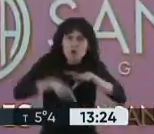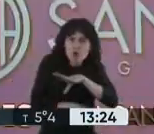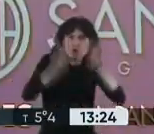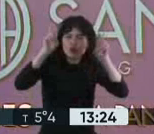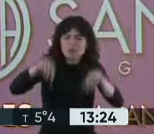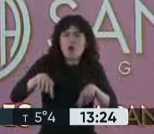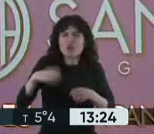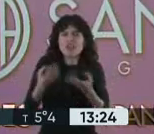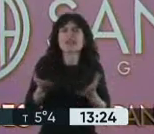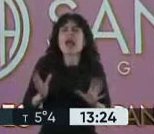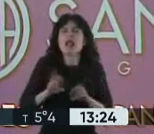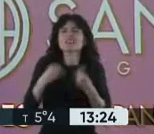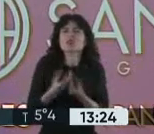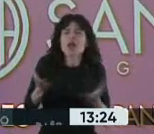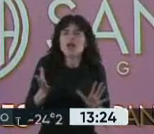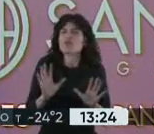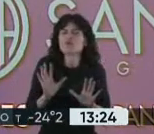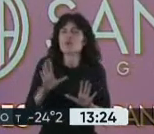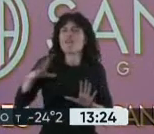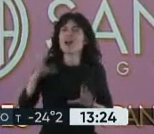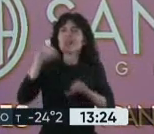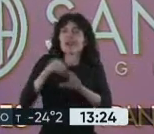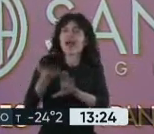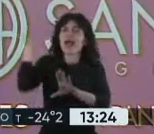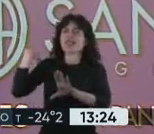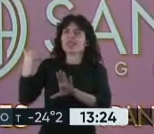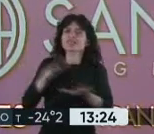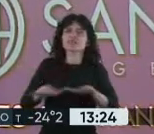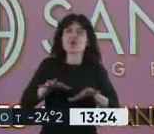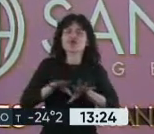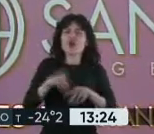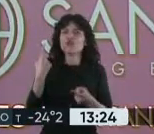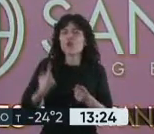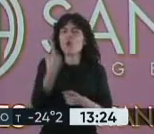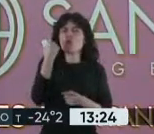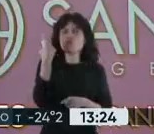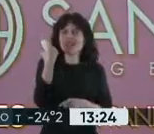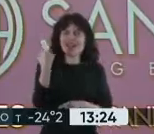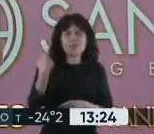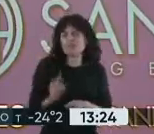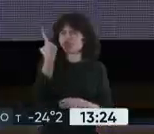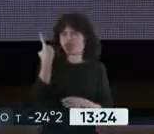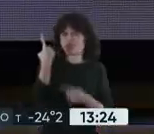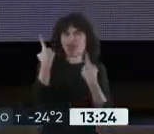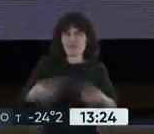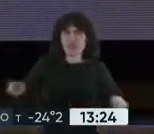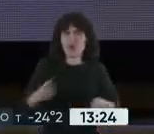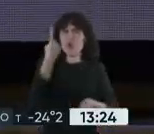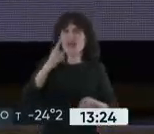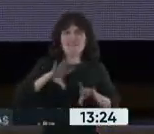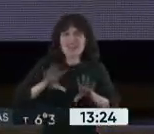mundo ha vivido una experiencia única y que queremos que sea irrepetible, que es vivir una